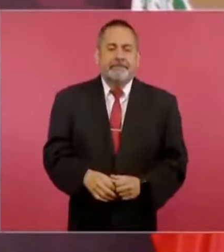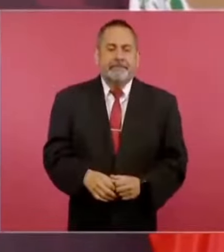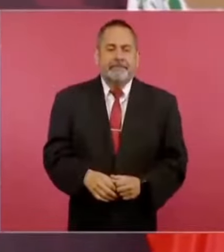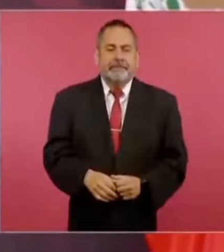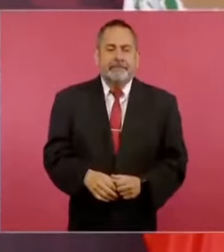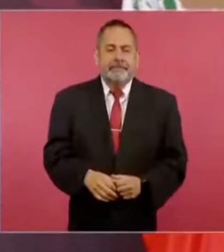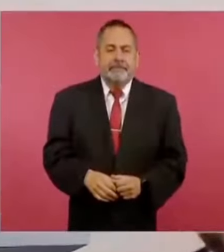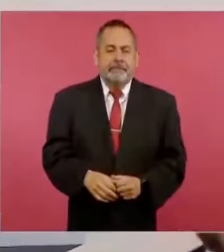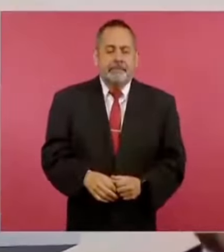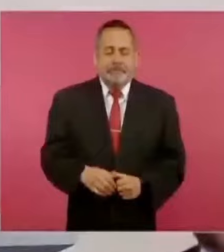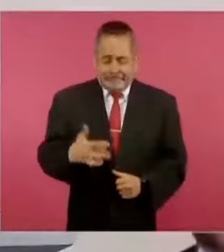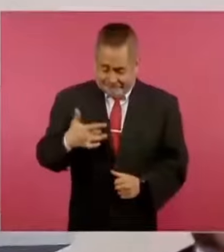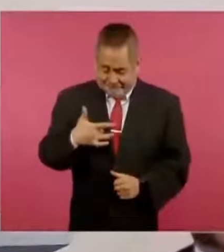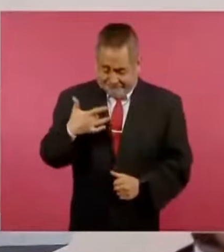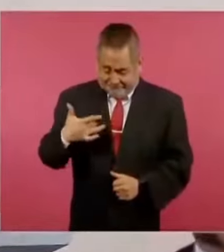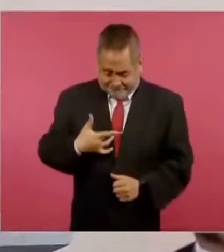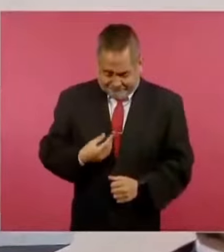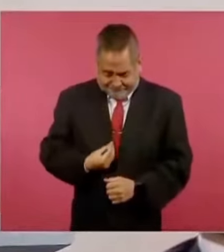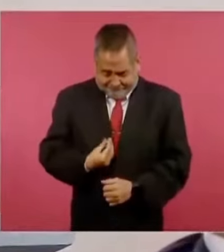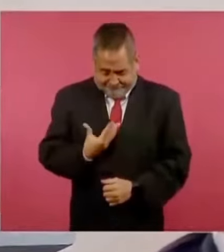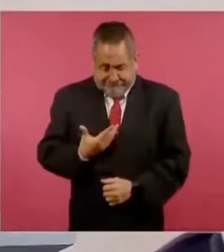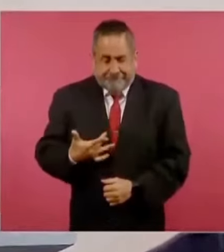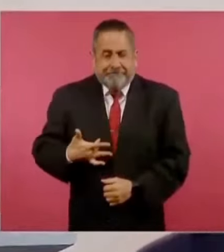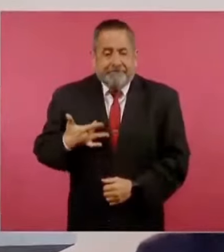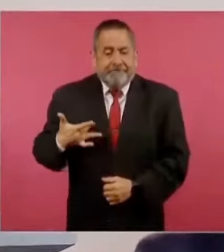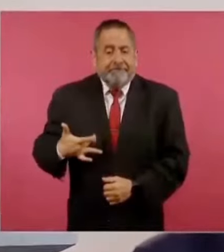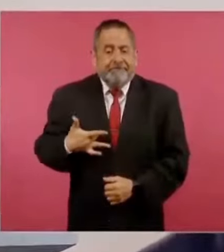Pero que le salga